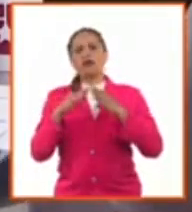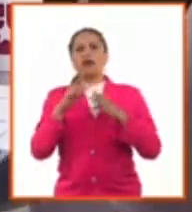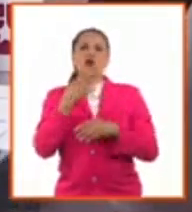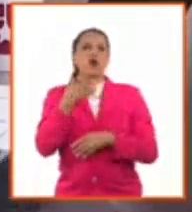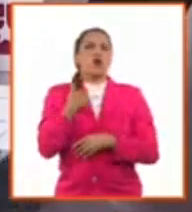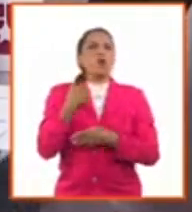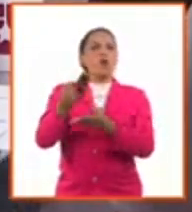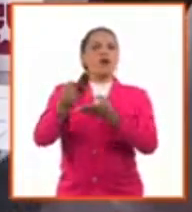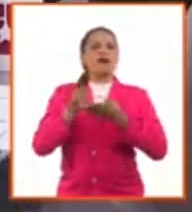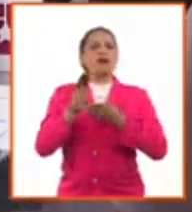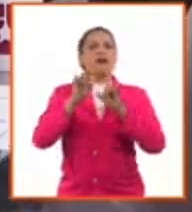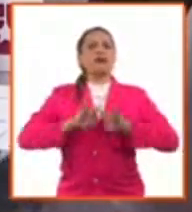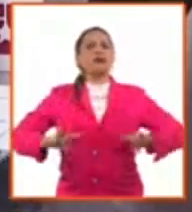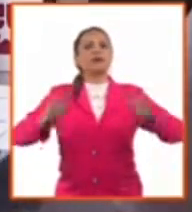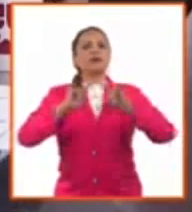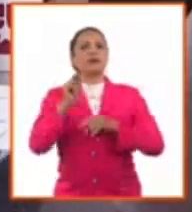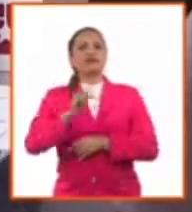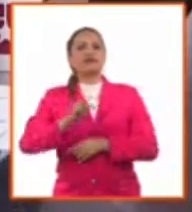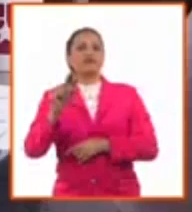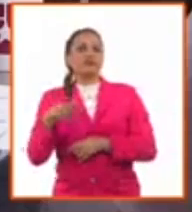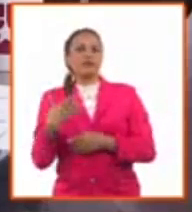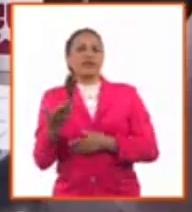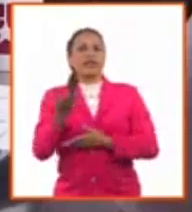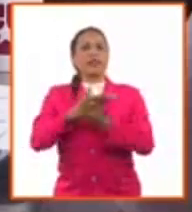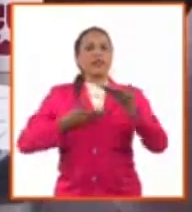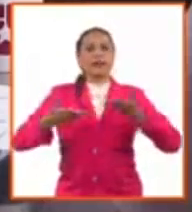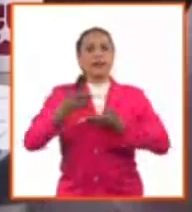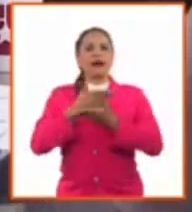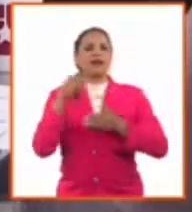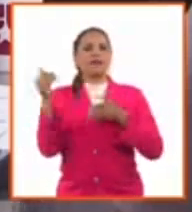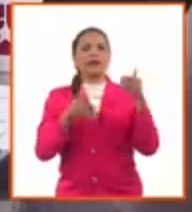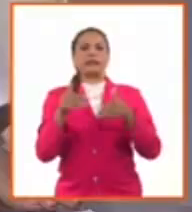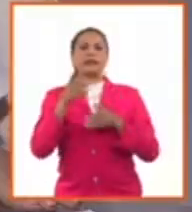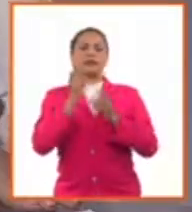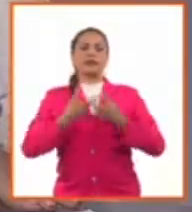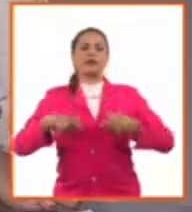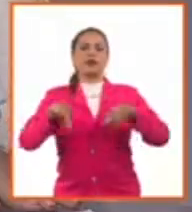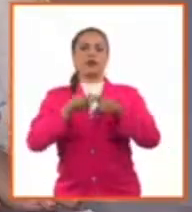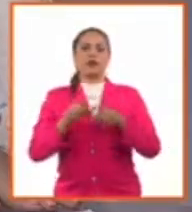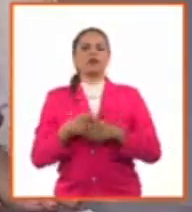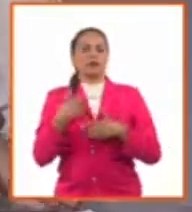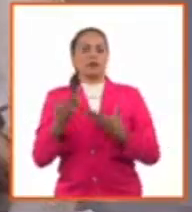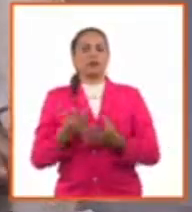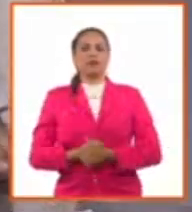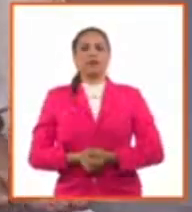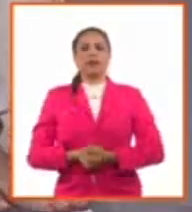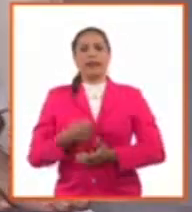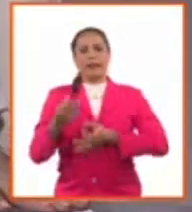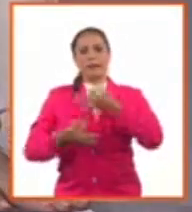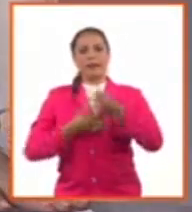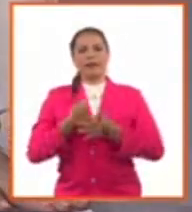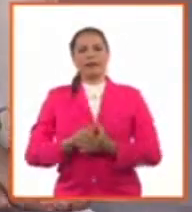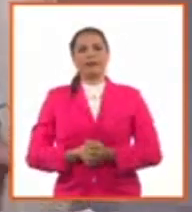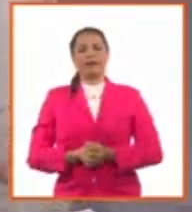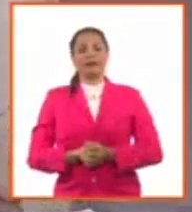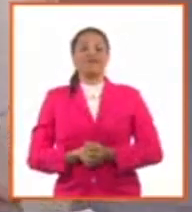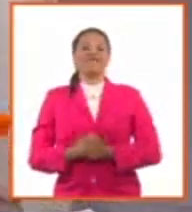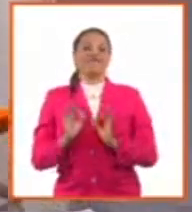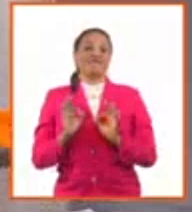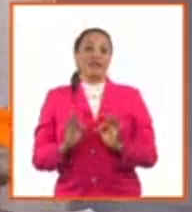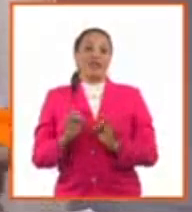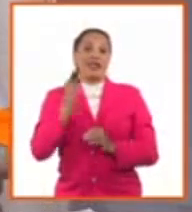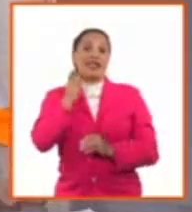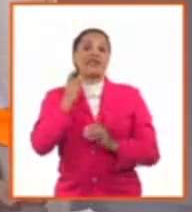al estudiantado universitario ese escenario de debate, de participación en su congreso? Bueno, precisamente